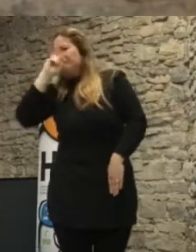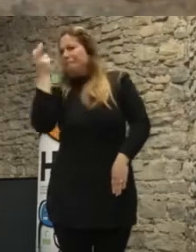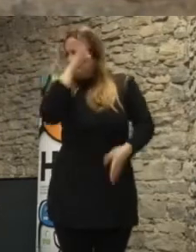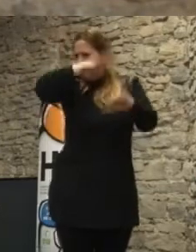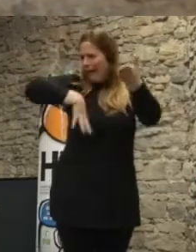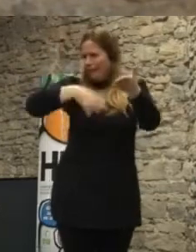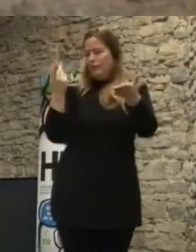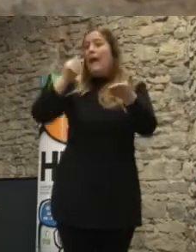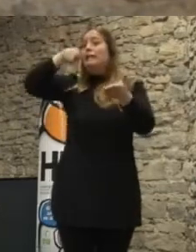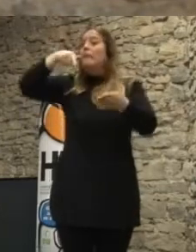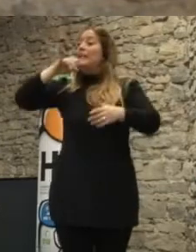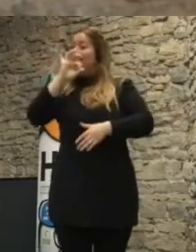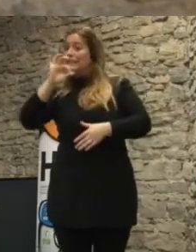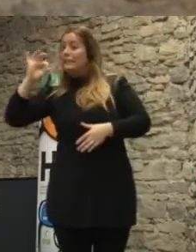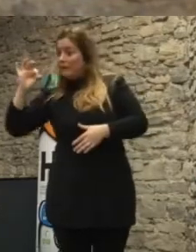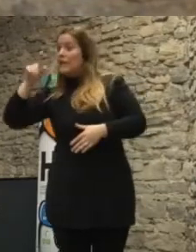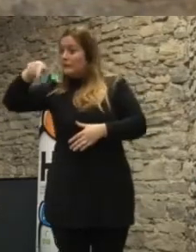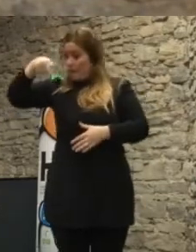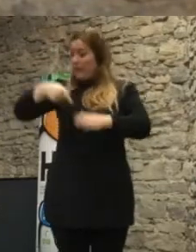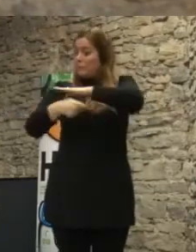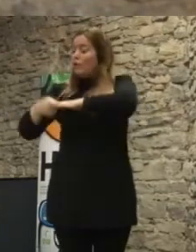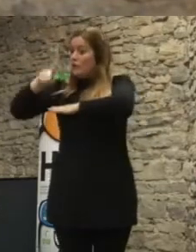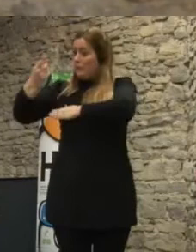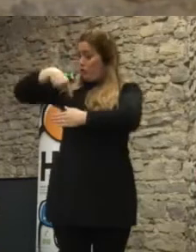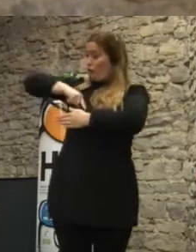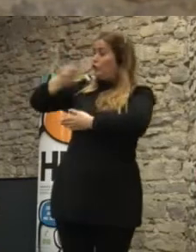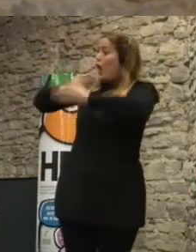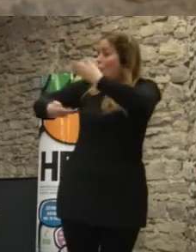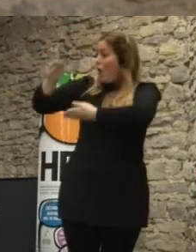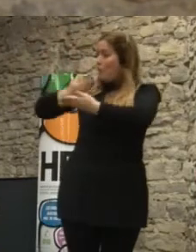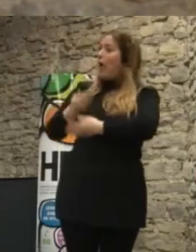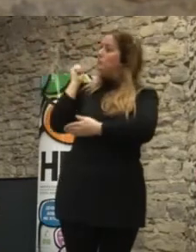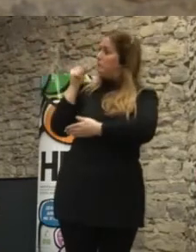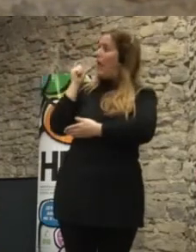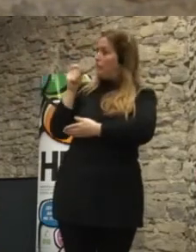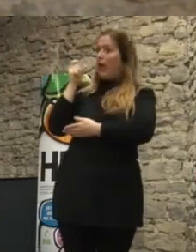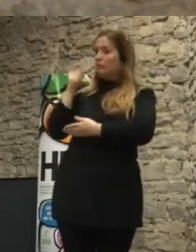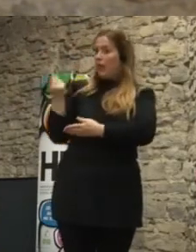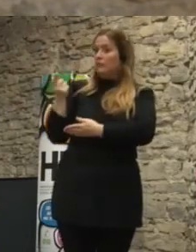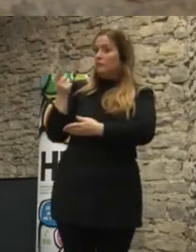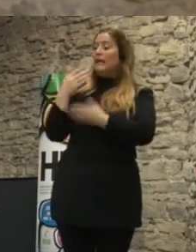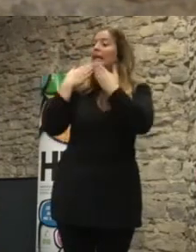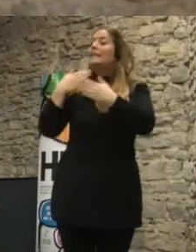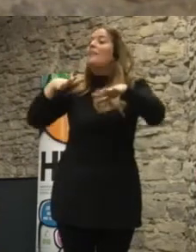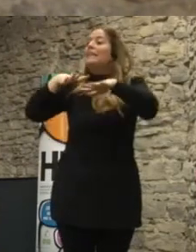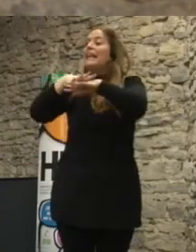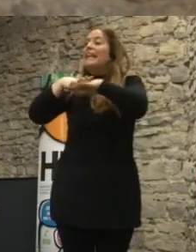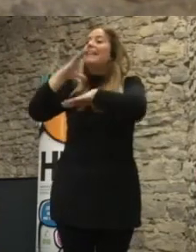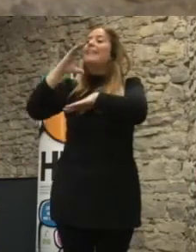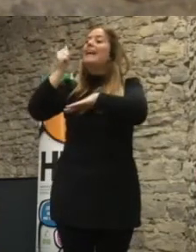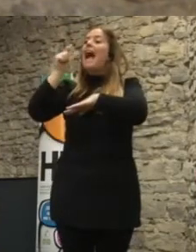mismo, Gasteiz, donde ha colaborado con nosotros varias ocasiones, a través también de la red Caleidos, que es una